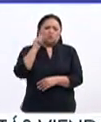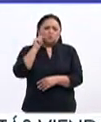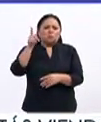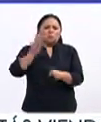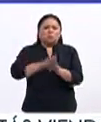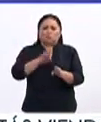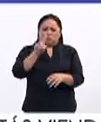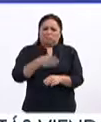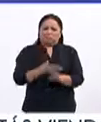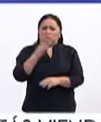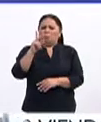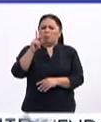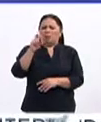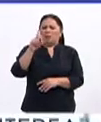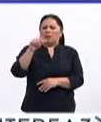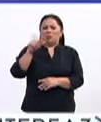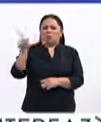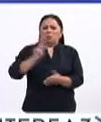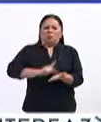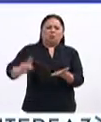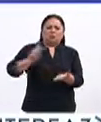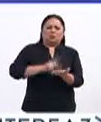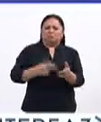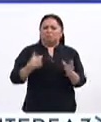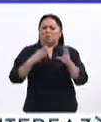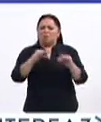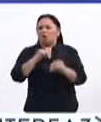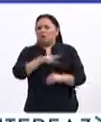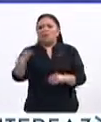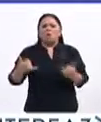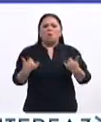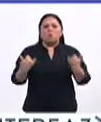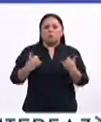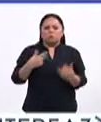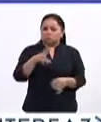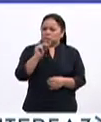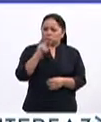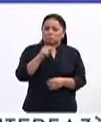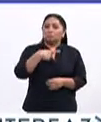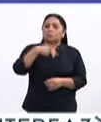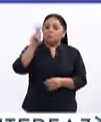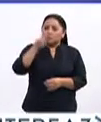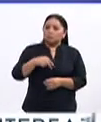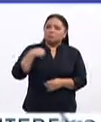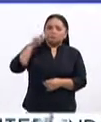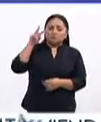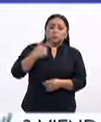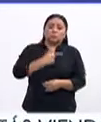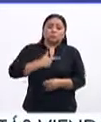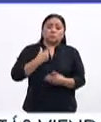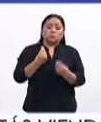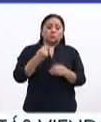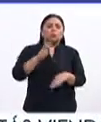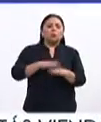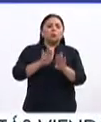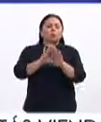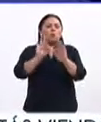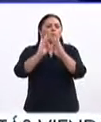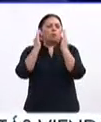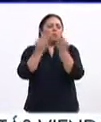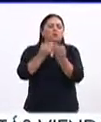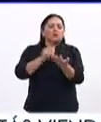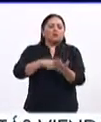porque es muy pedante, de que un poeta diga, bueno, voy a enseñarle a los jóvenes. No, pero me gusta mucho porque es una forma también de